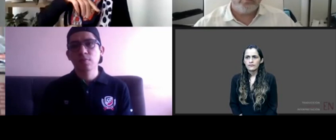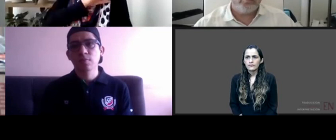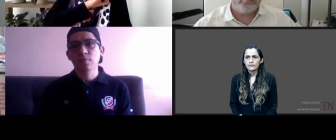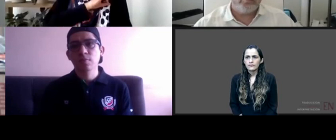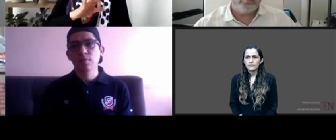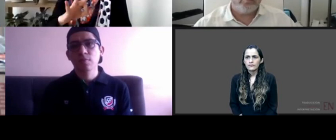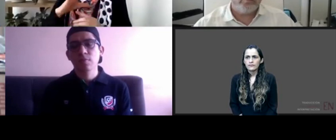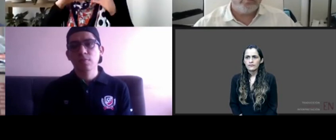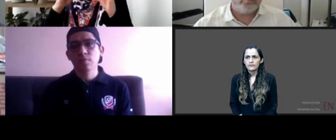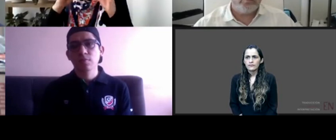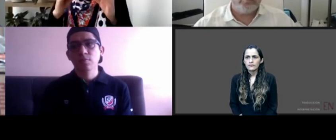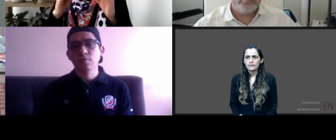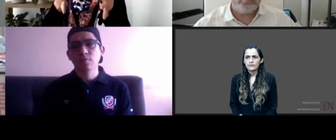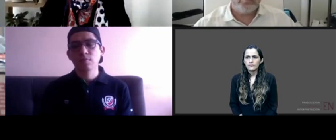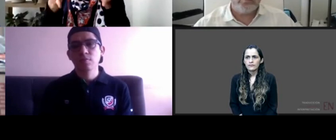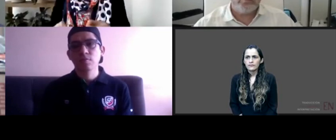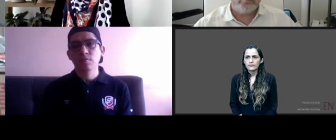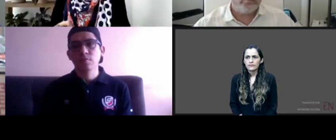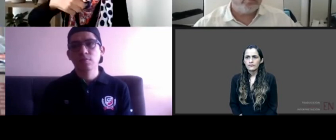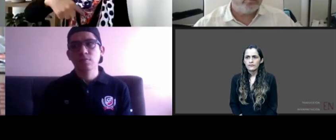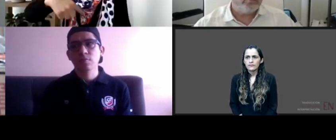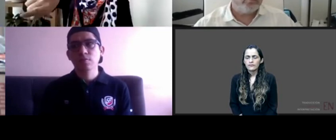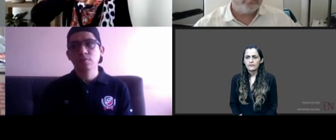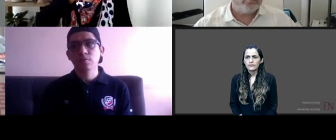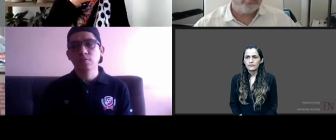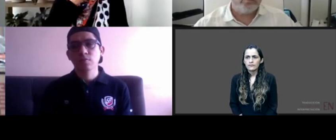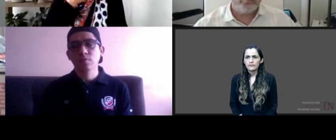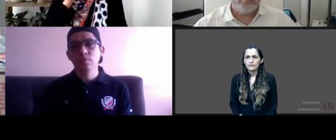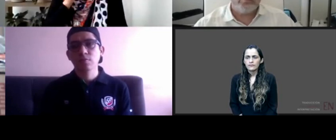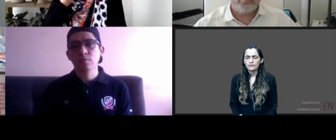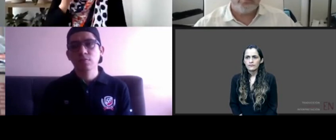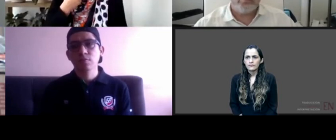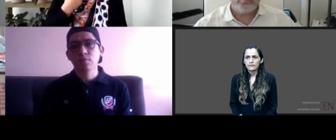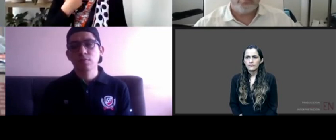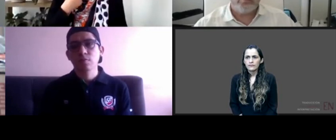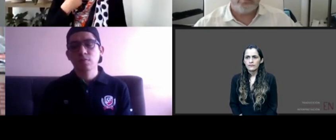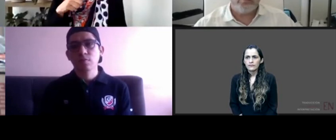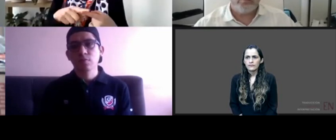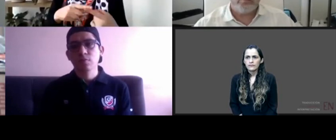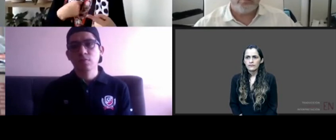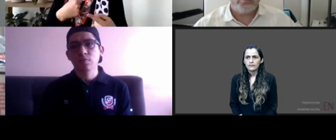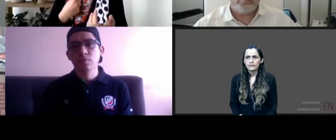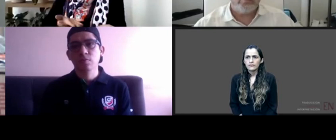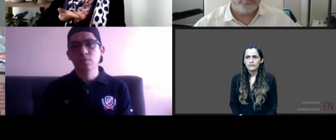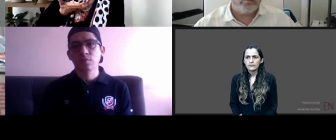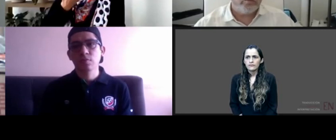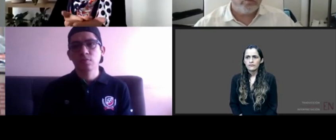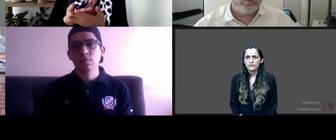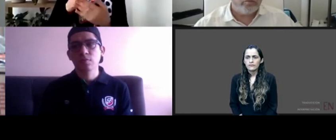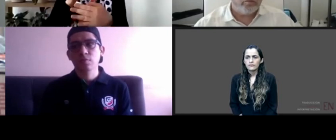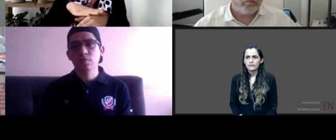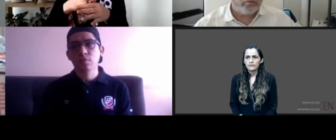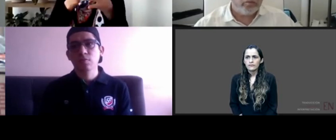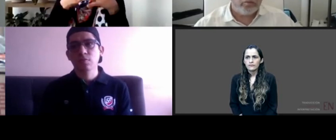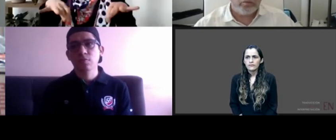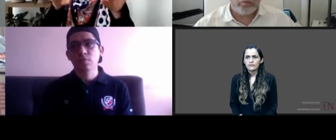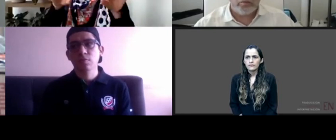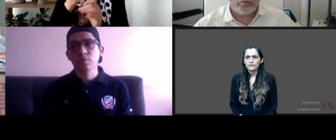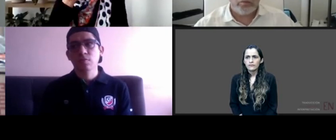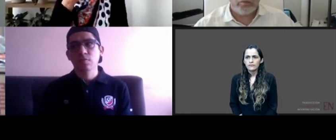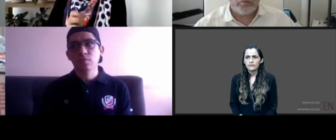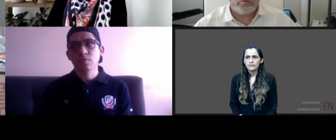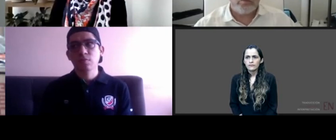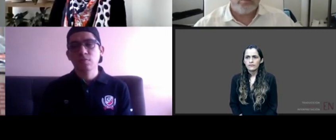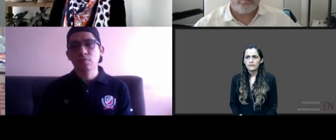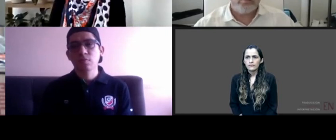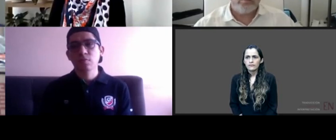ellos, realmente aprendieran lengua de señas para poder enseñarles correctamente, para que fuera una educación realmente adecuada